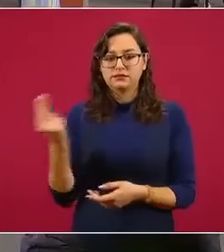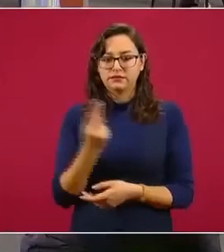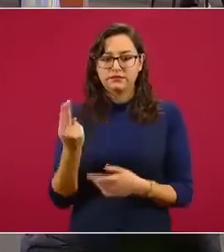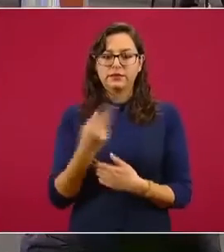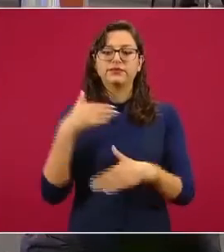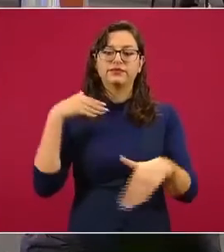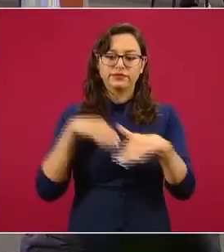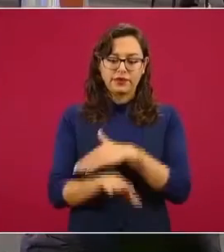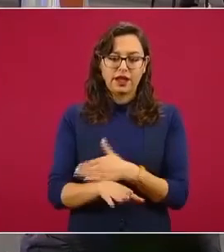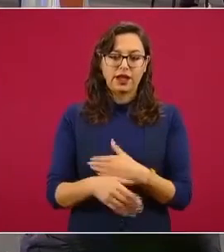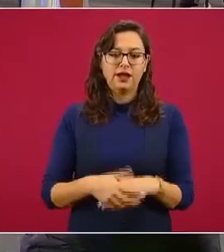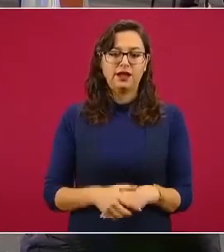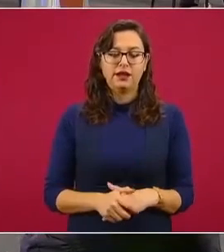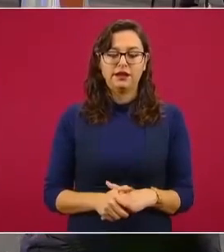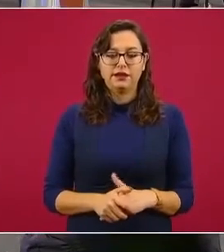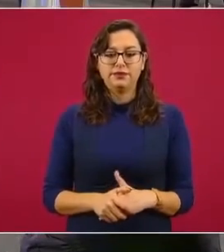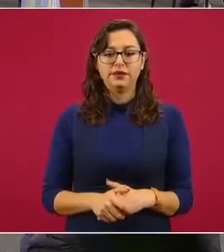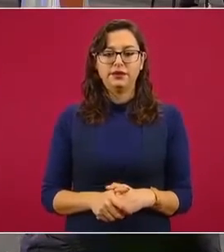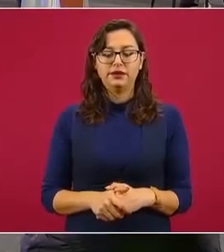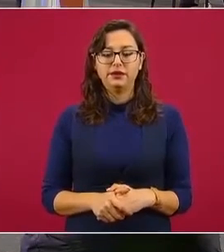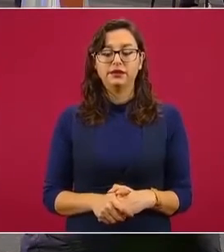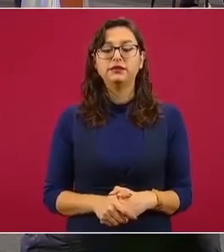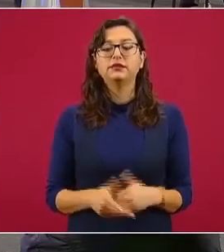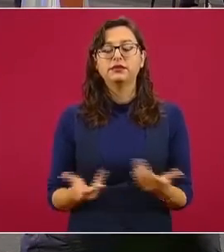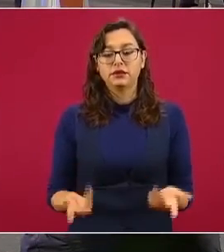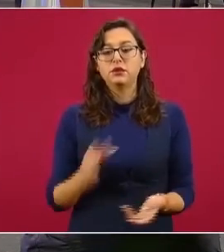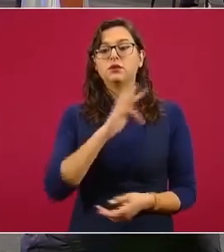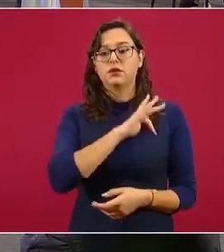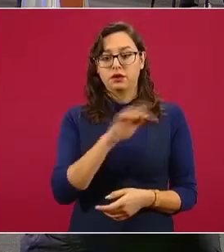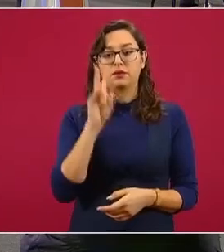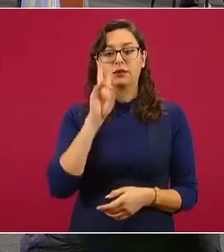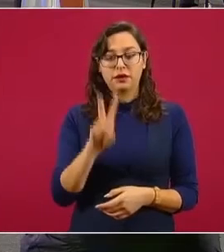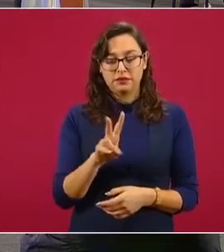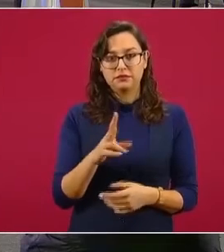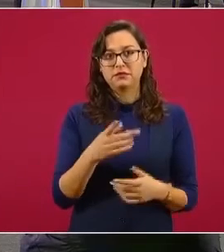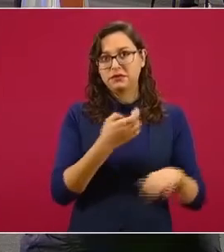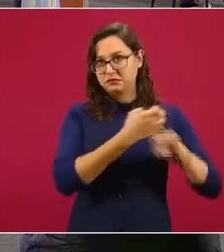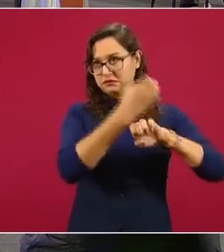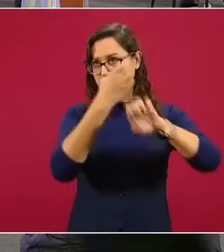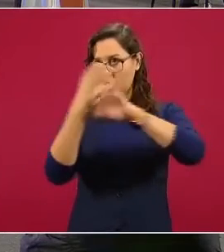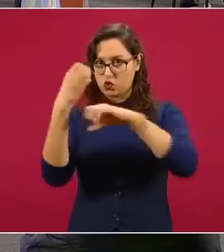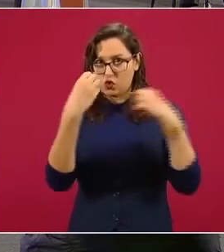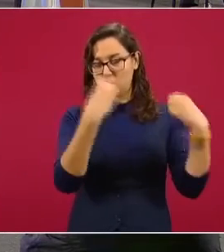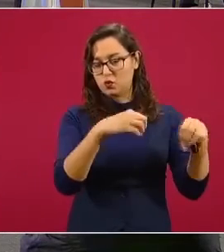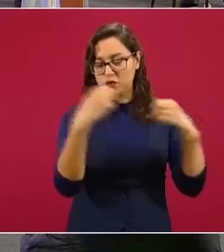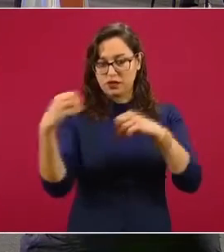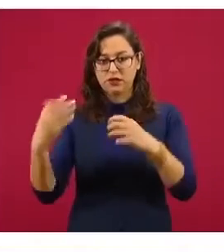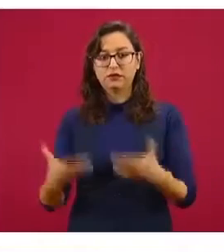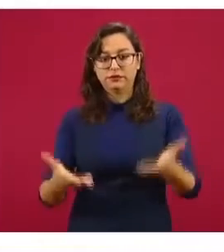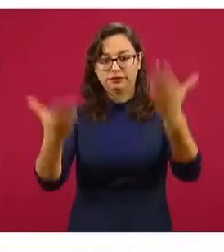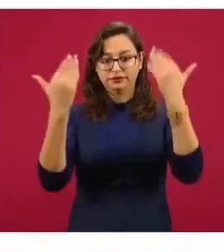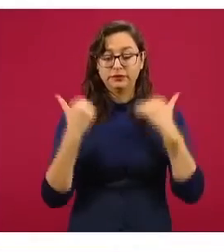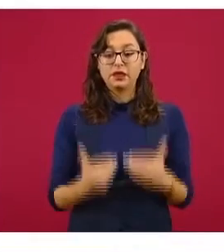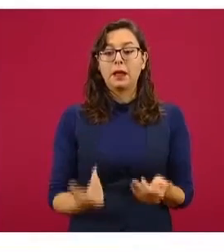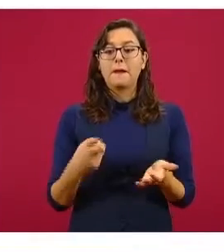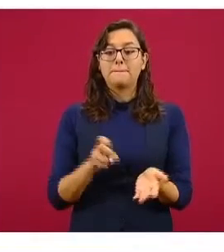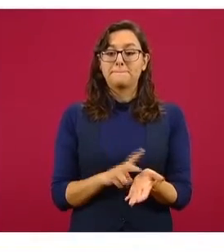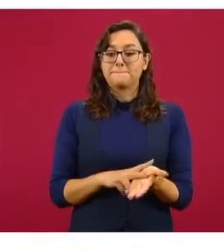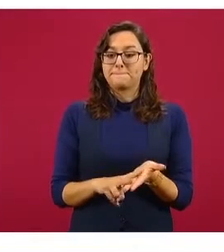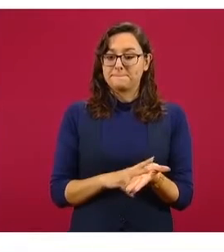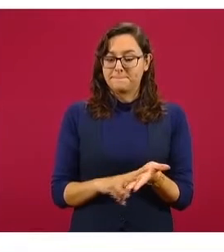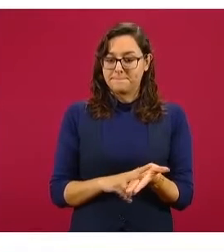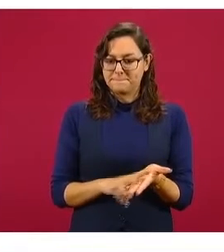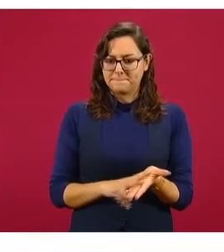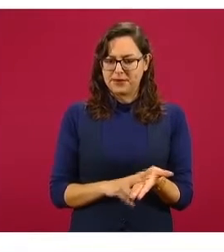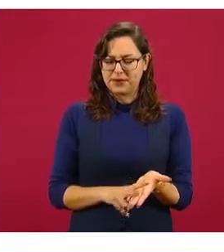Y vemos en las entidades federativas cómo se va distribuyendo la ocupación. En esta de color verde, misma idea, pero para